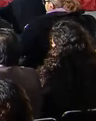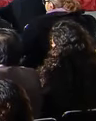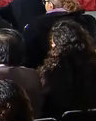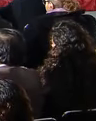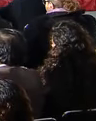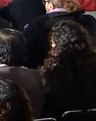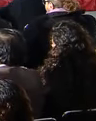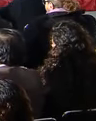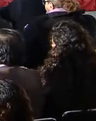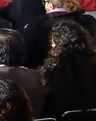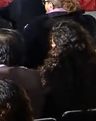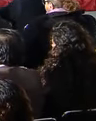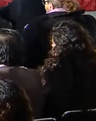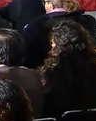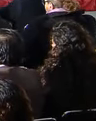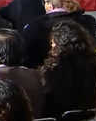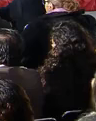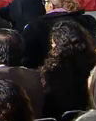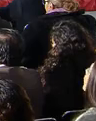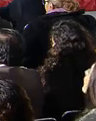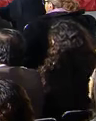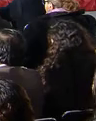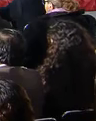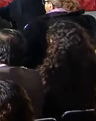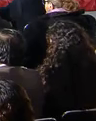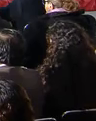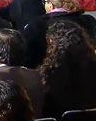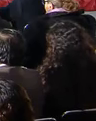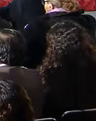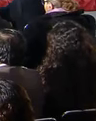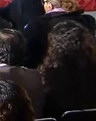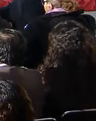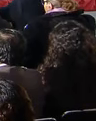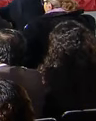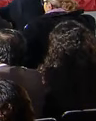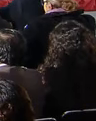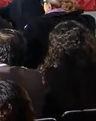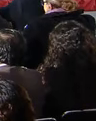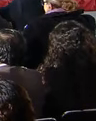Bueno. La mente en blanco.